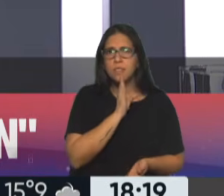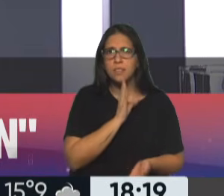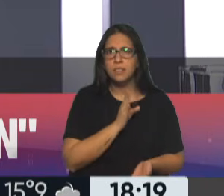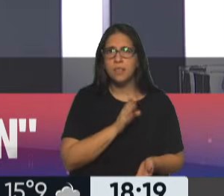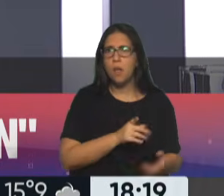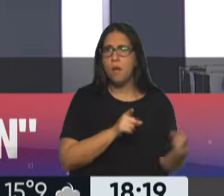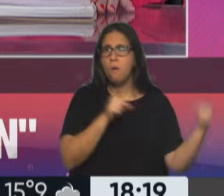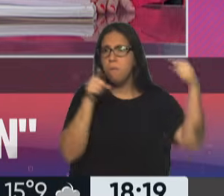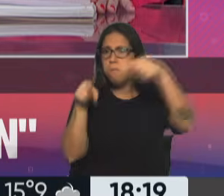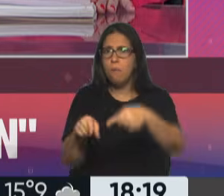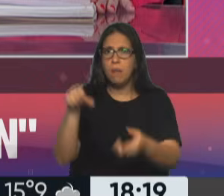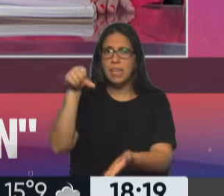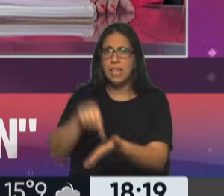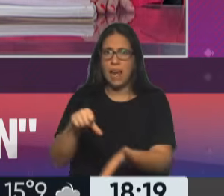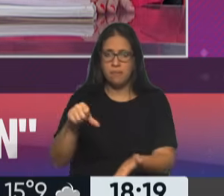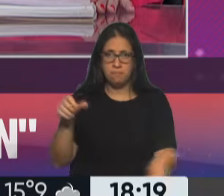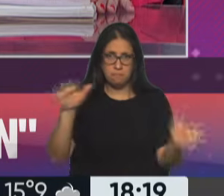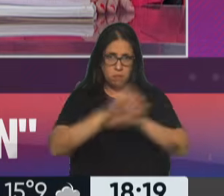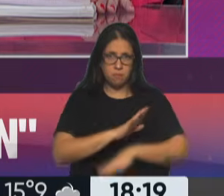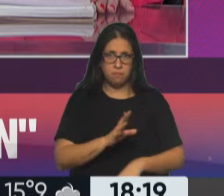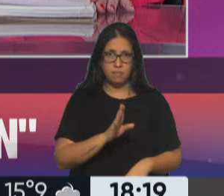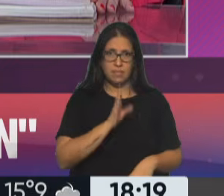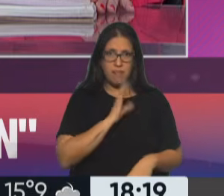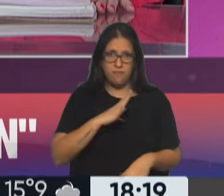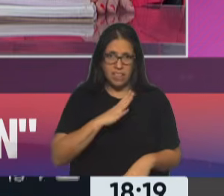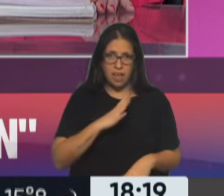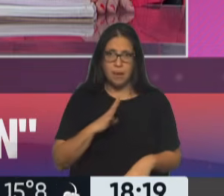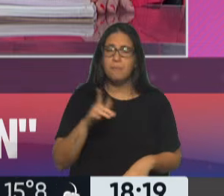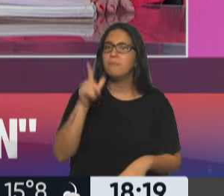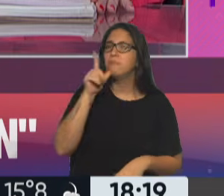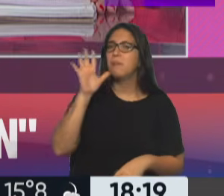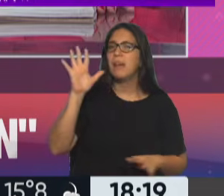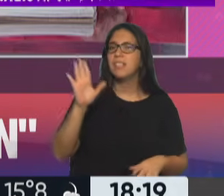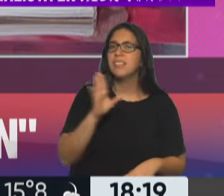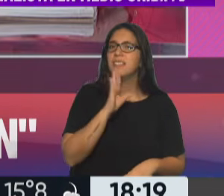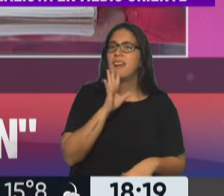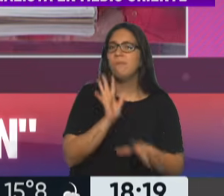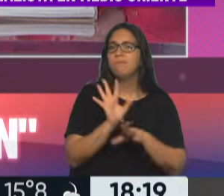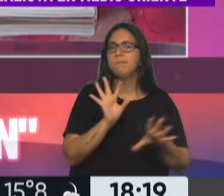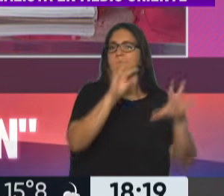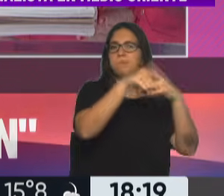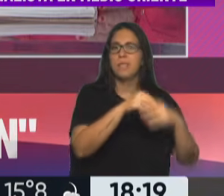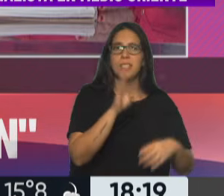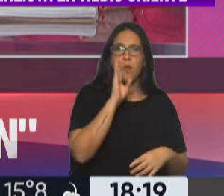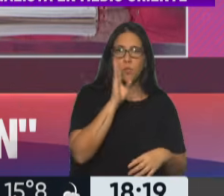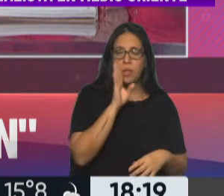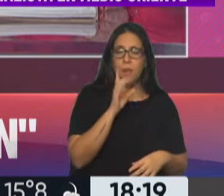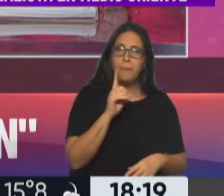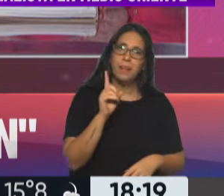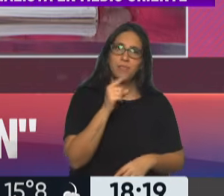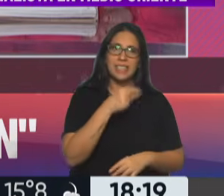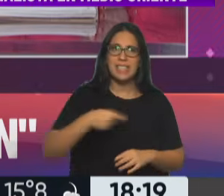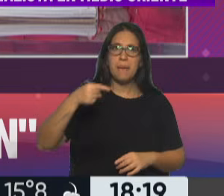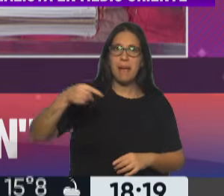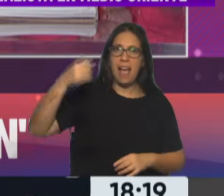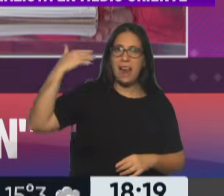versus Irán. Yo creo que Israel está representado por los intereses de Estados Unidos, ¿no? Bueno, todo lo que vimos estas semanas